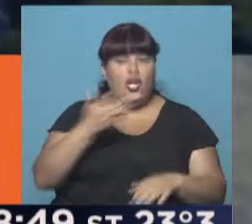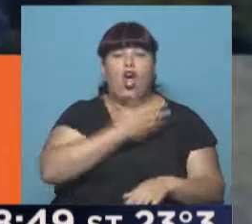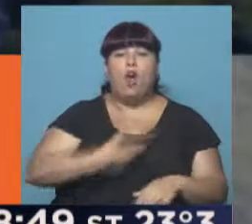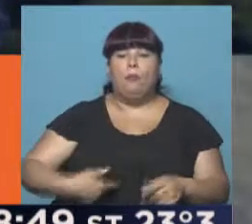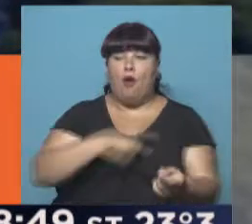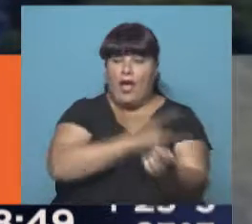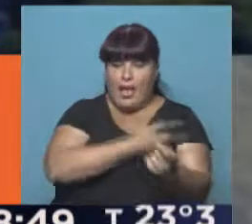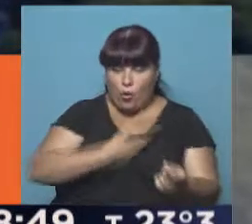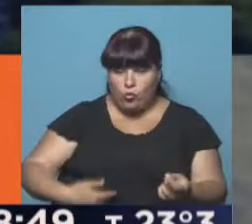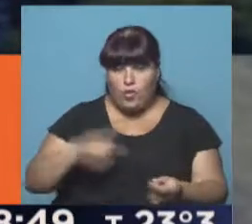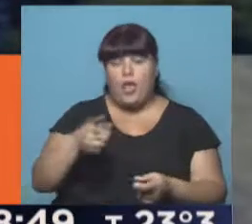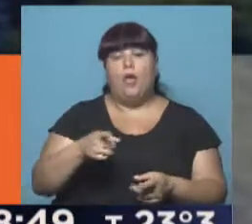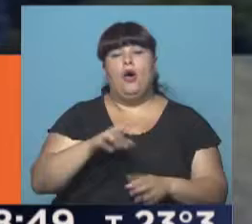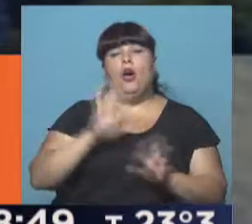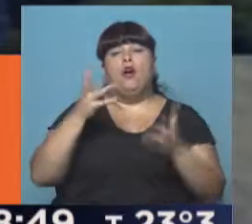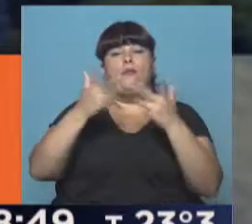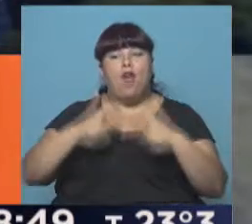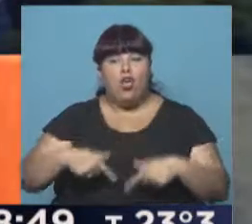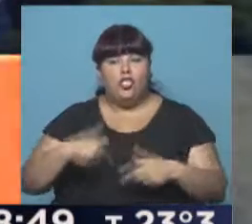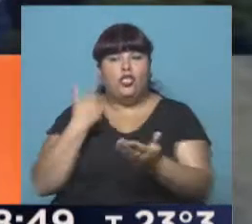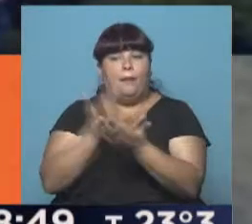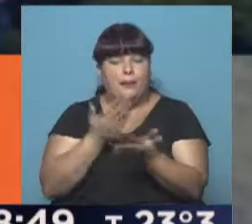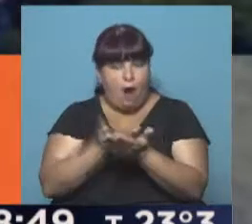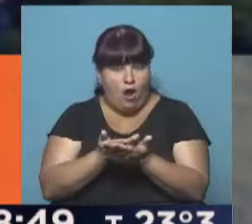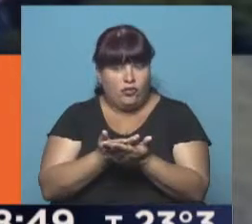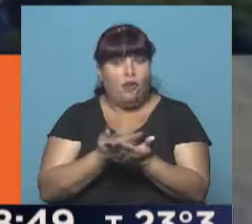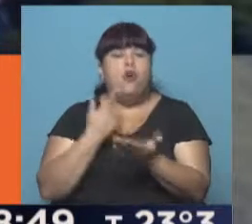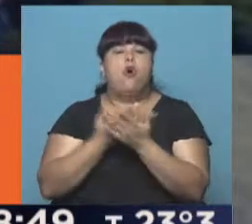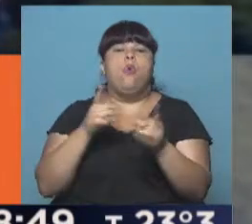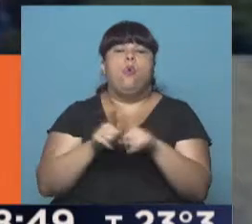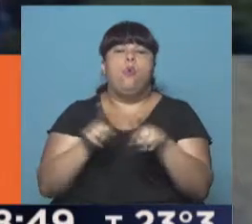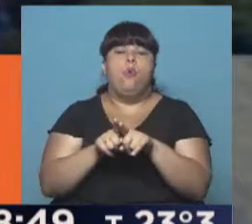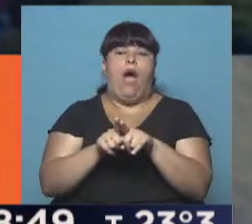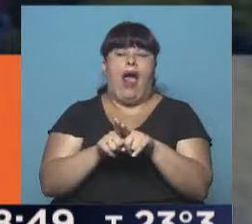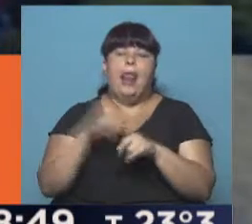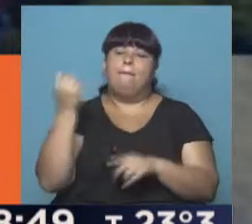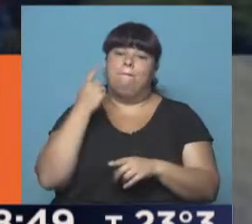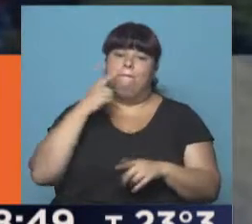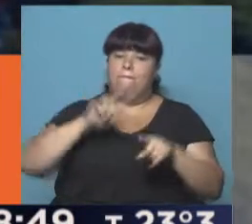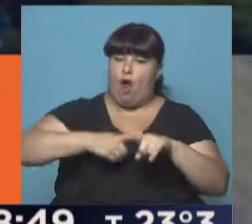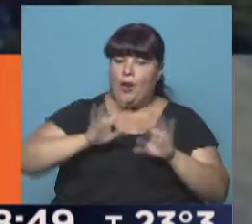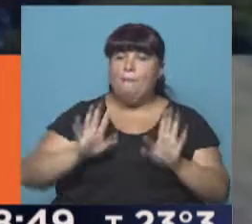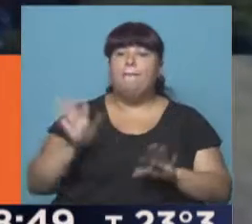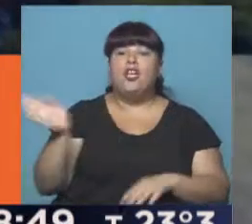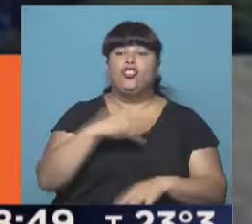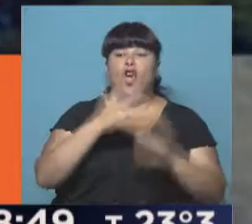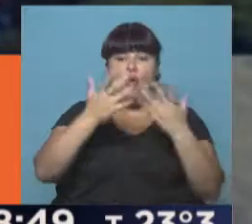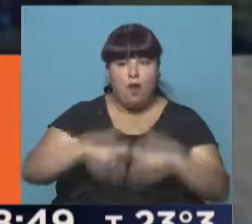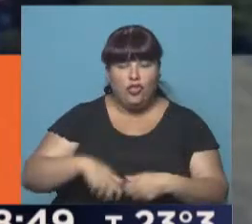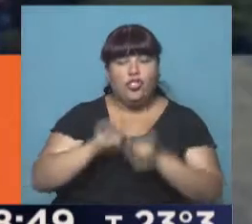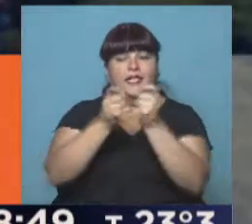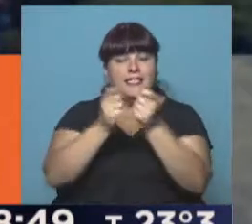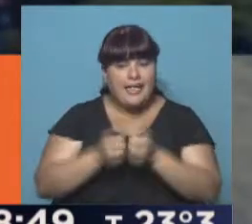ejecutivo lo de hecho los los proyectos que envió los envió como una intención política pero todos los proyectos se